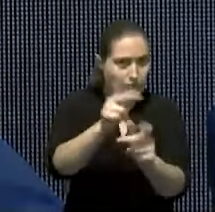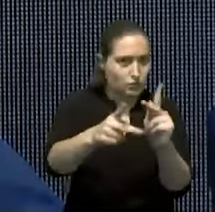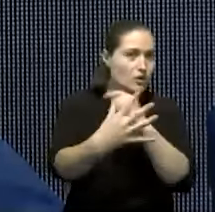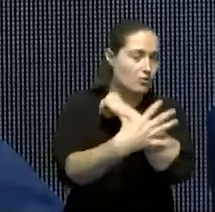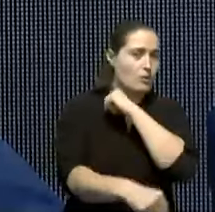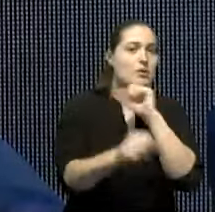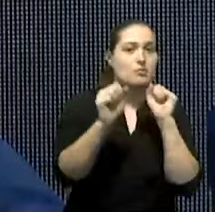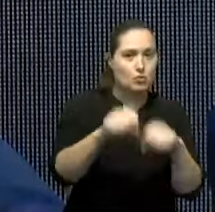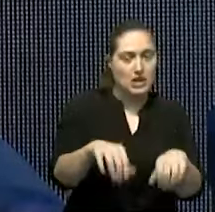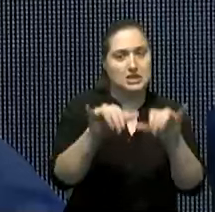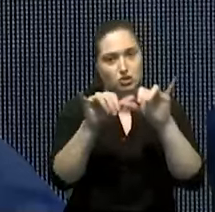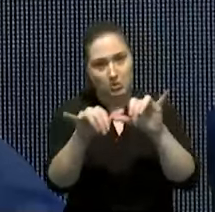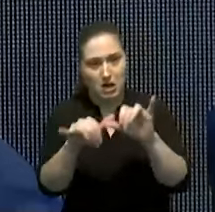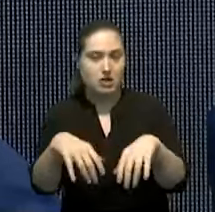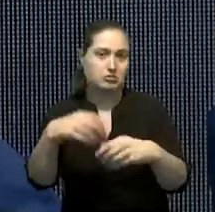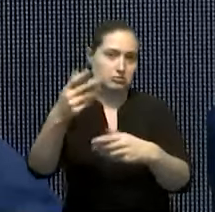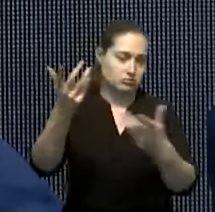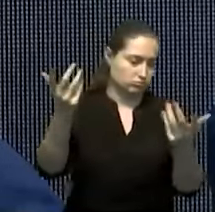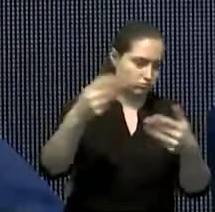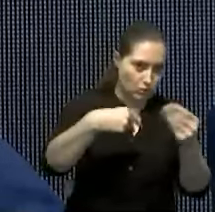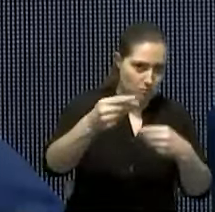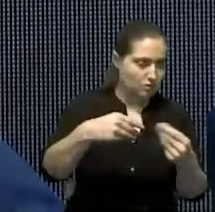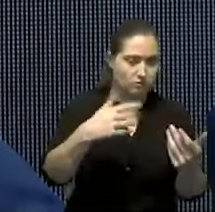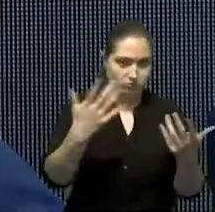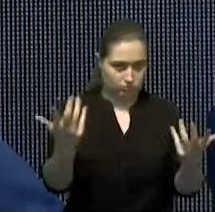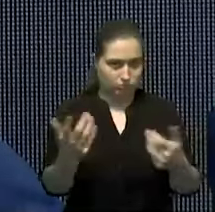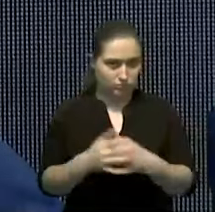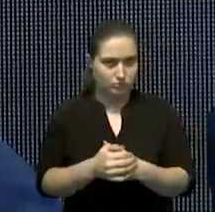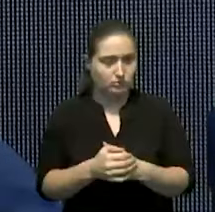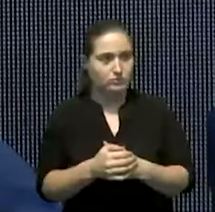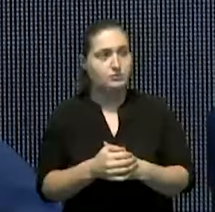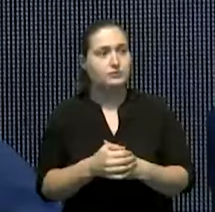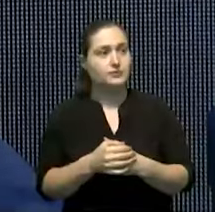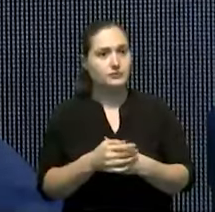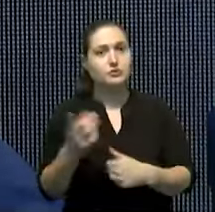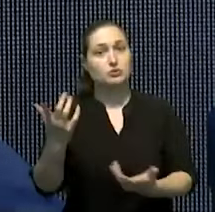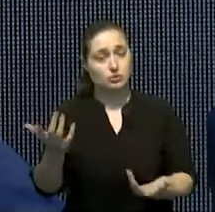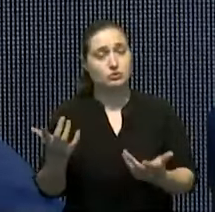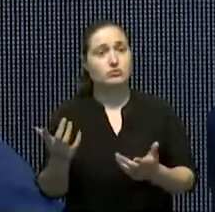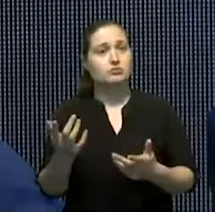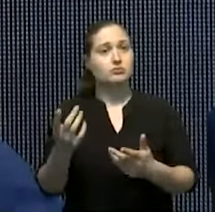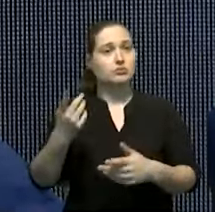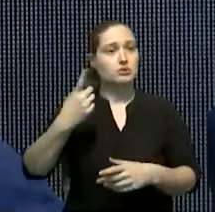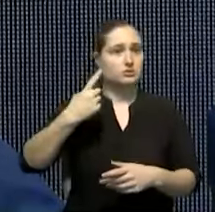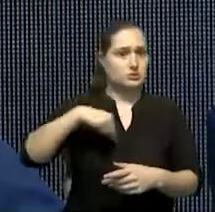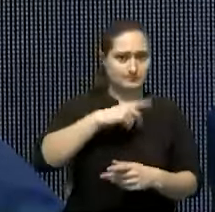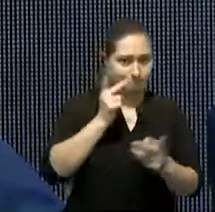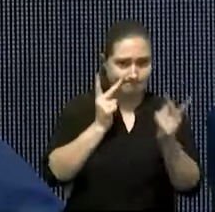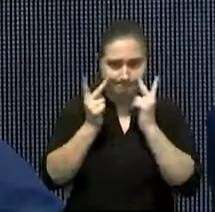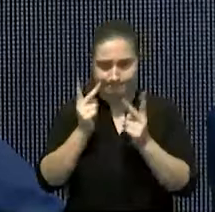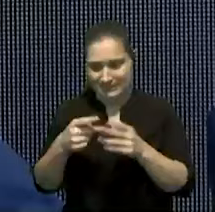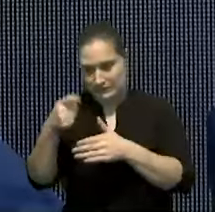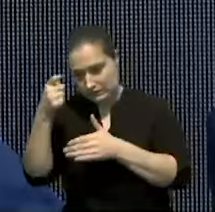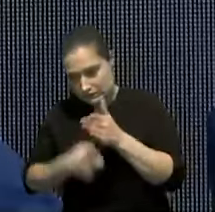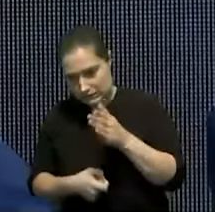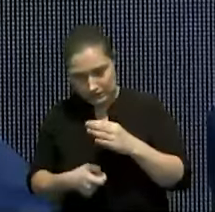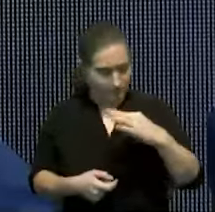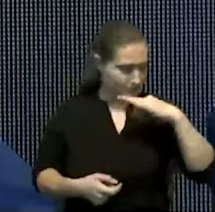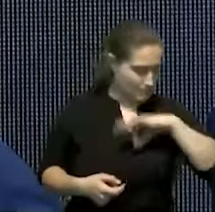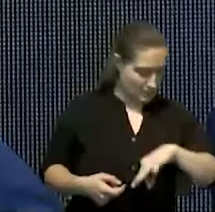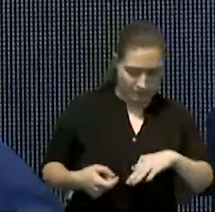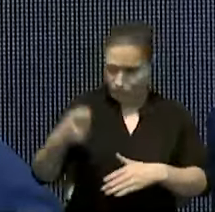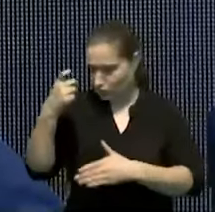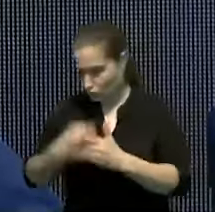eso contribuye a mitigar los aspectos de crecimiento los aspectos de inflación y el impacto en la